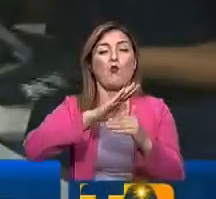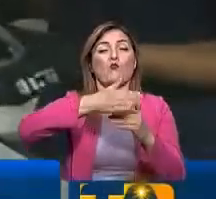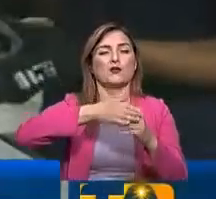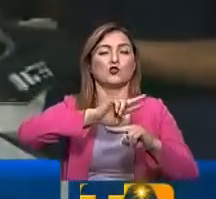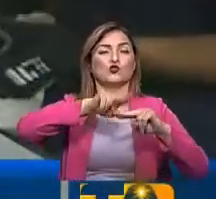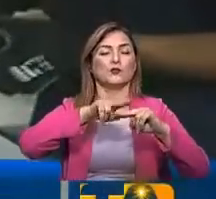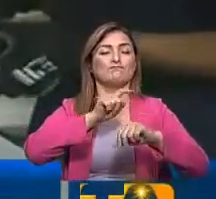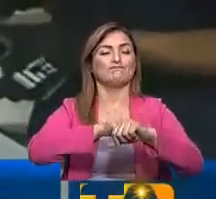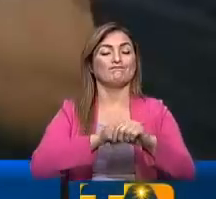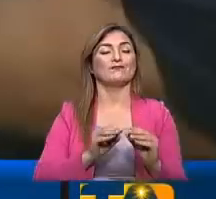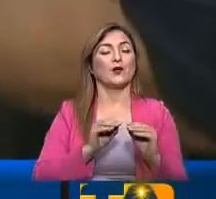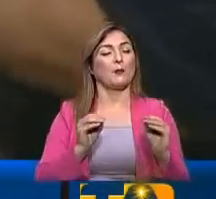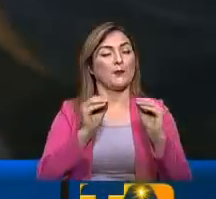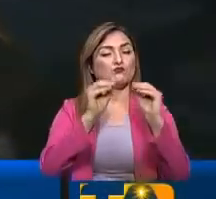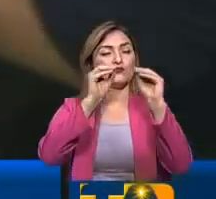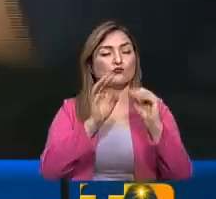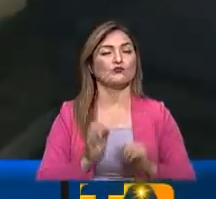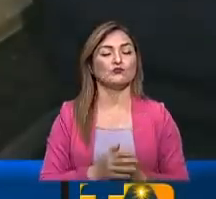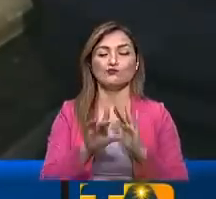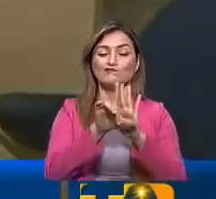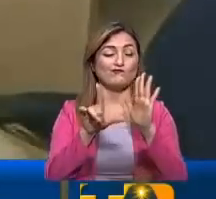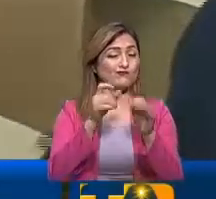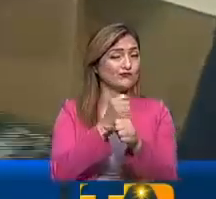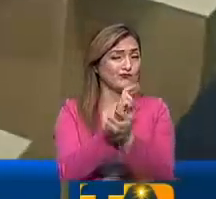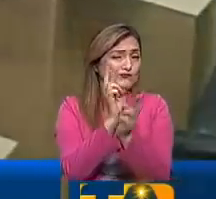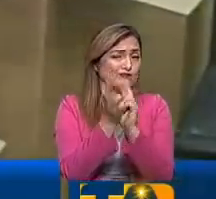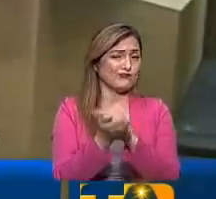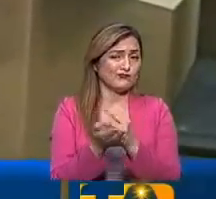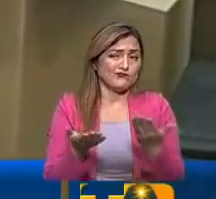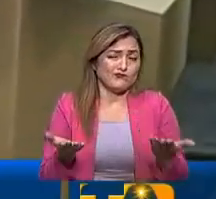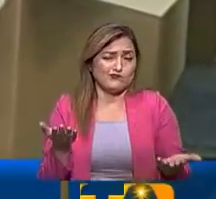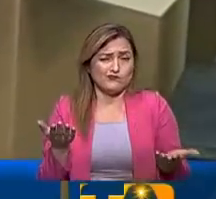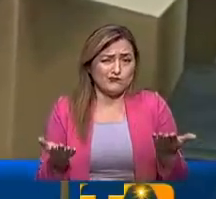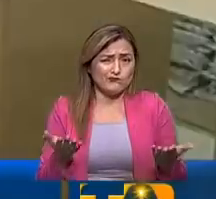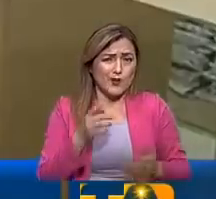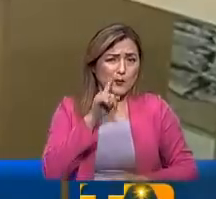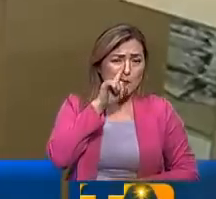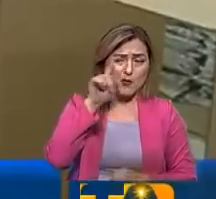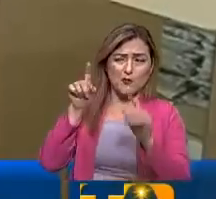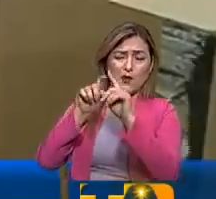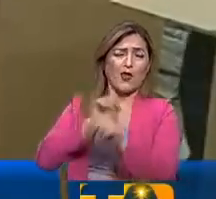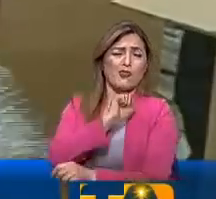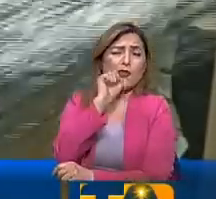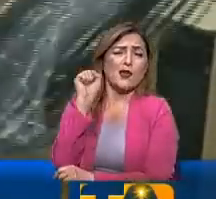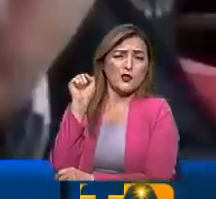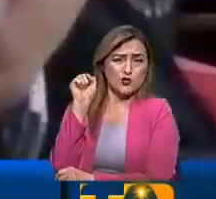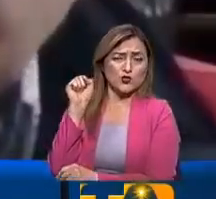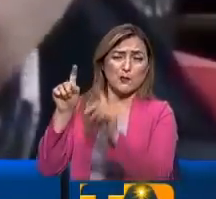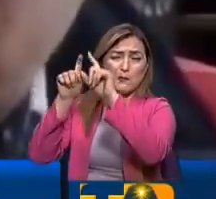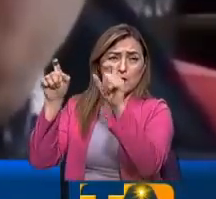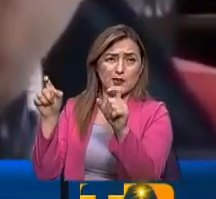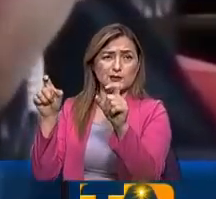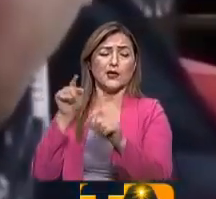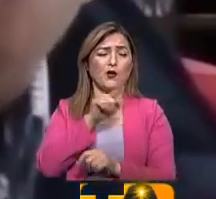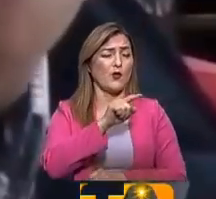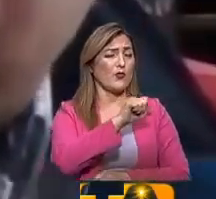del Trabajo debe ser reformado, siempre y cuando, aseguran, se equilibren las expectativas de los empleadores con los derechos de los empleados. Bueno,